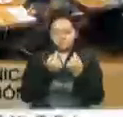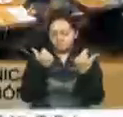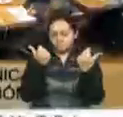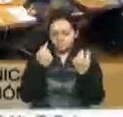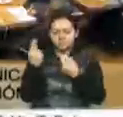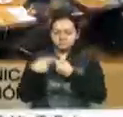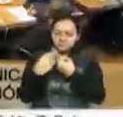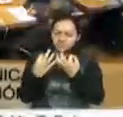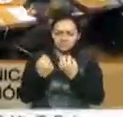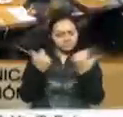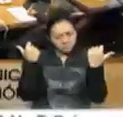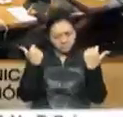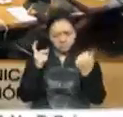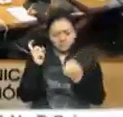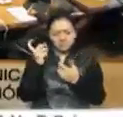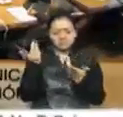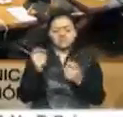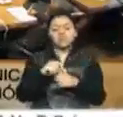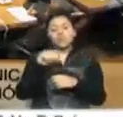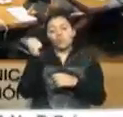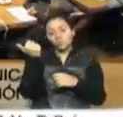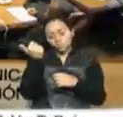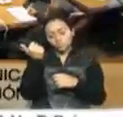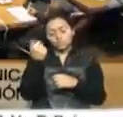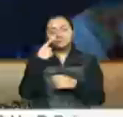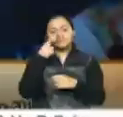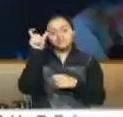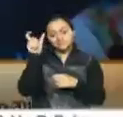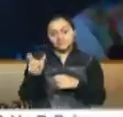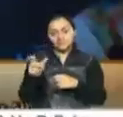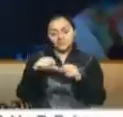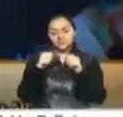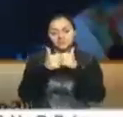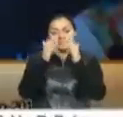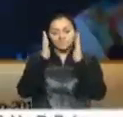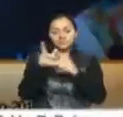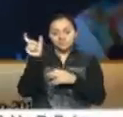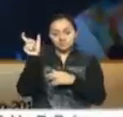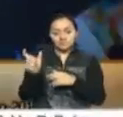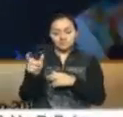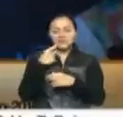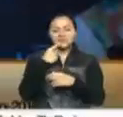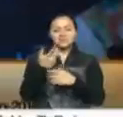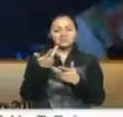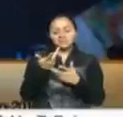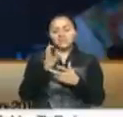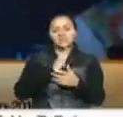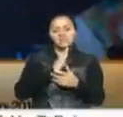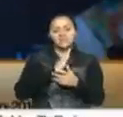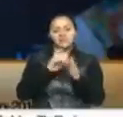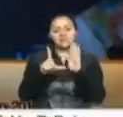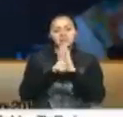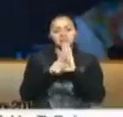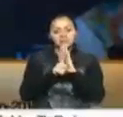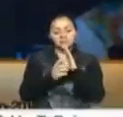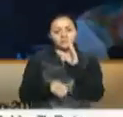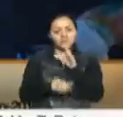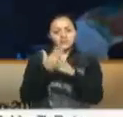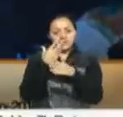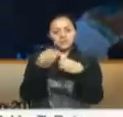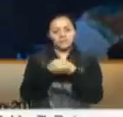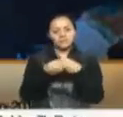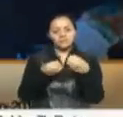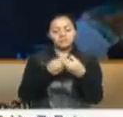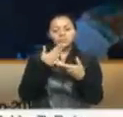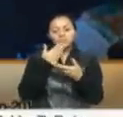el asambleísta Virgilio Hernández propuso el fortalecimiento de la unidad de técnica legislativa y a su vez la creación de una unidad para el